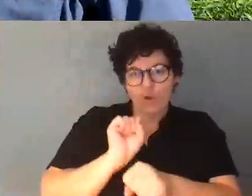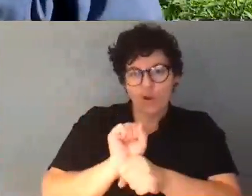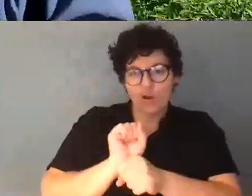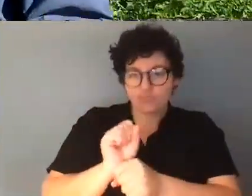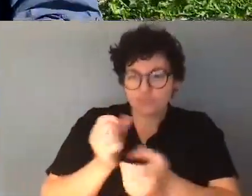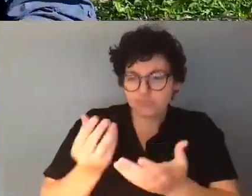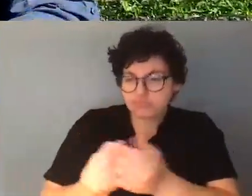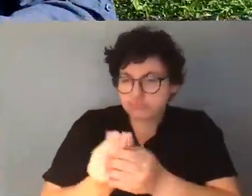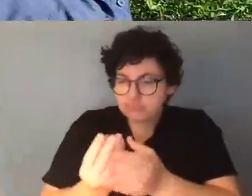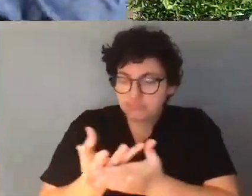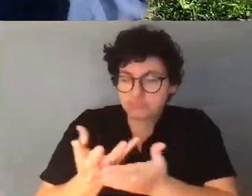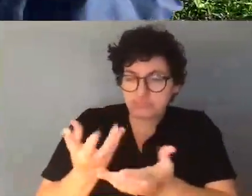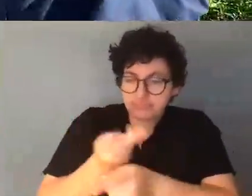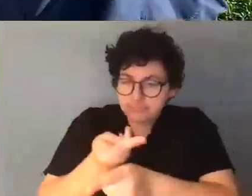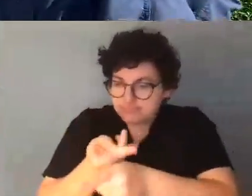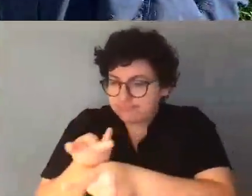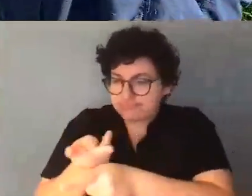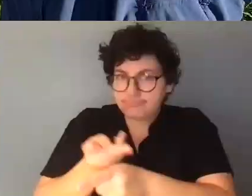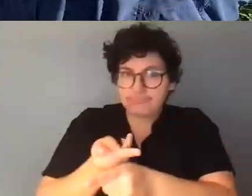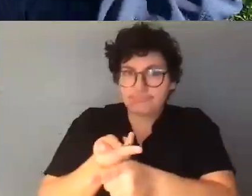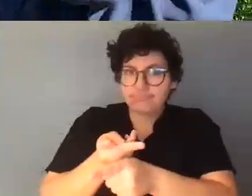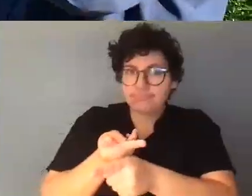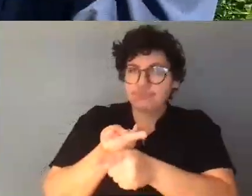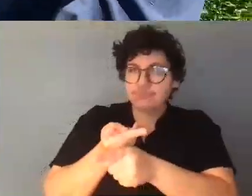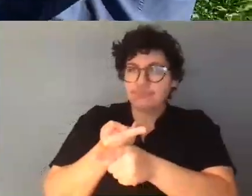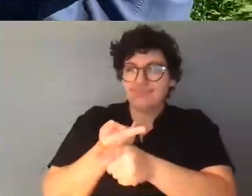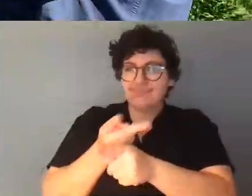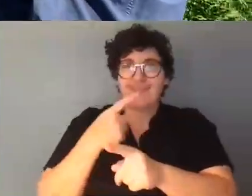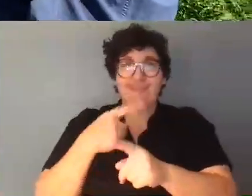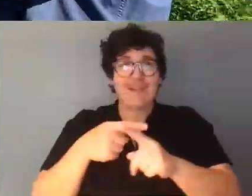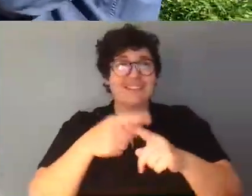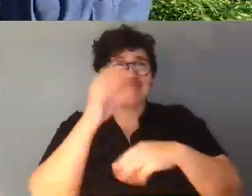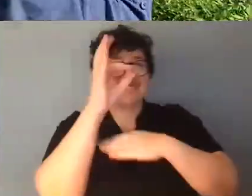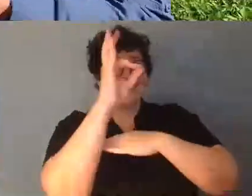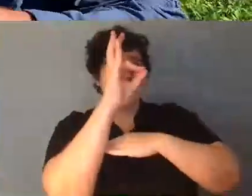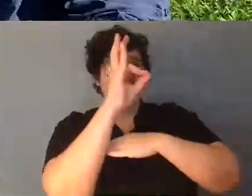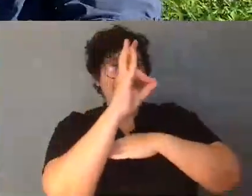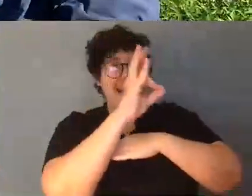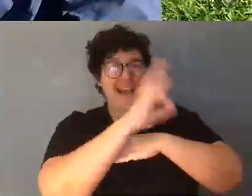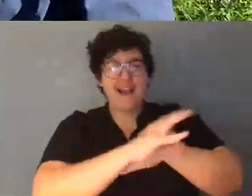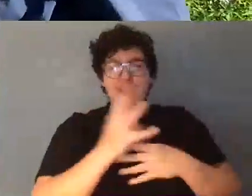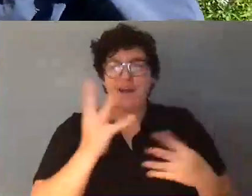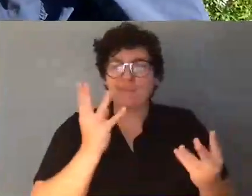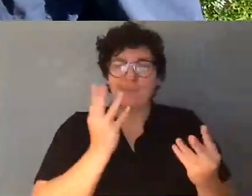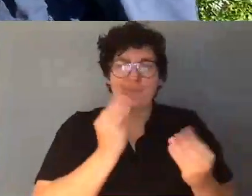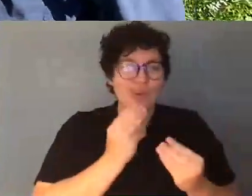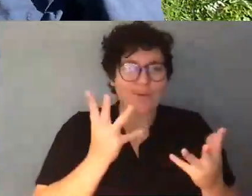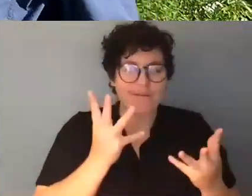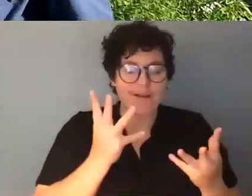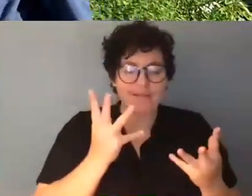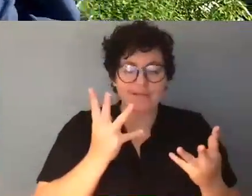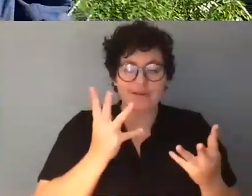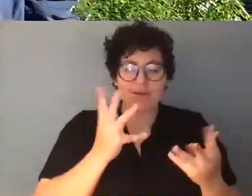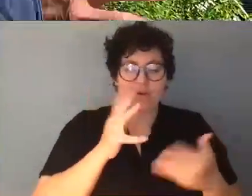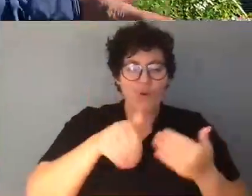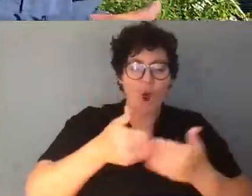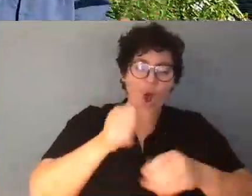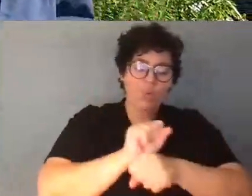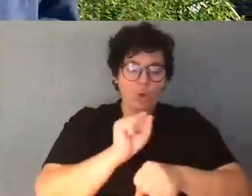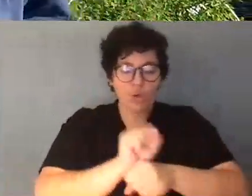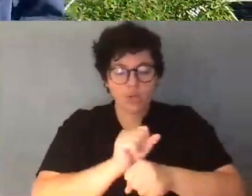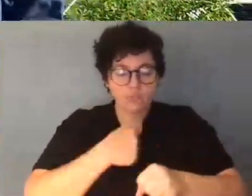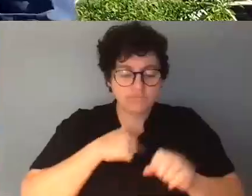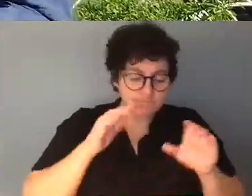haciendo su trabajo, el sol estaba poniendo un puesto de sol hermoso.